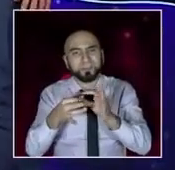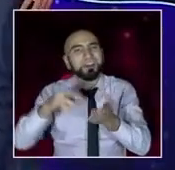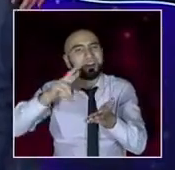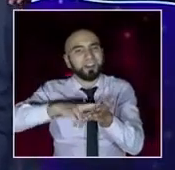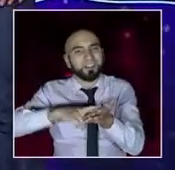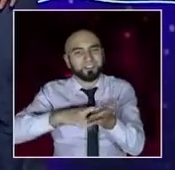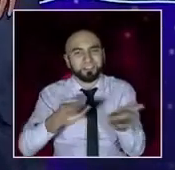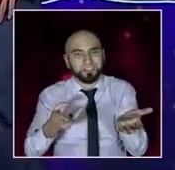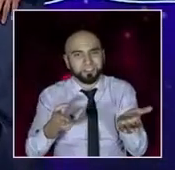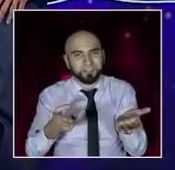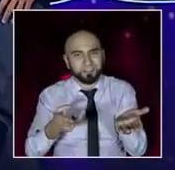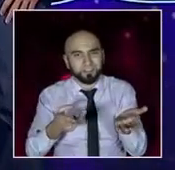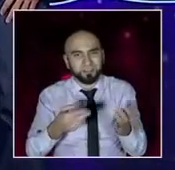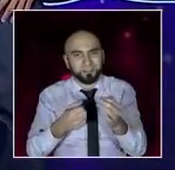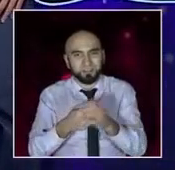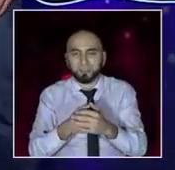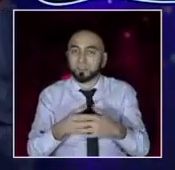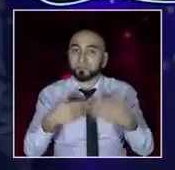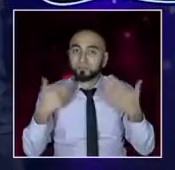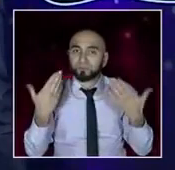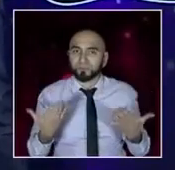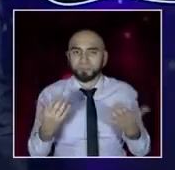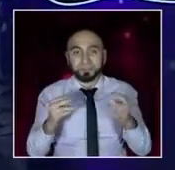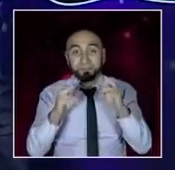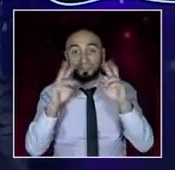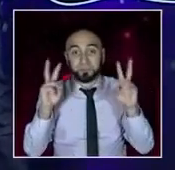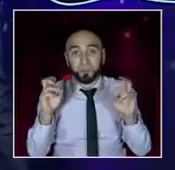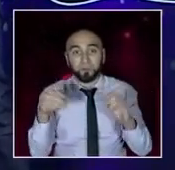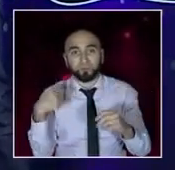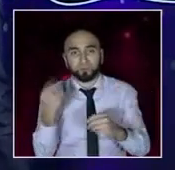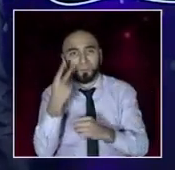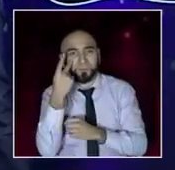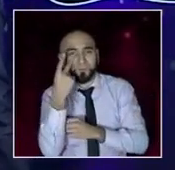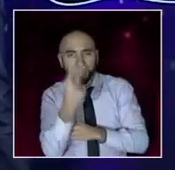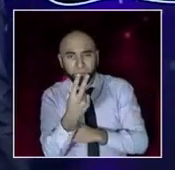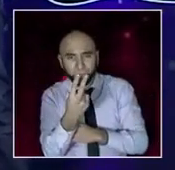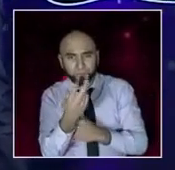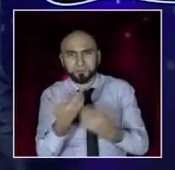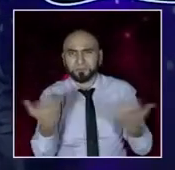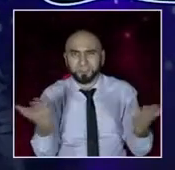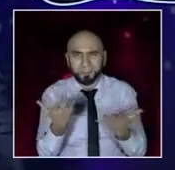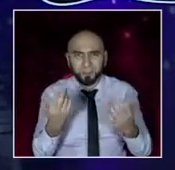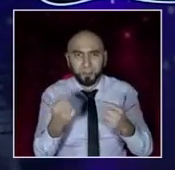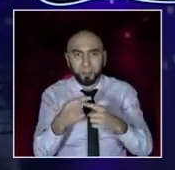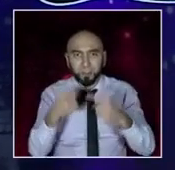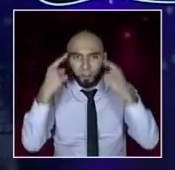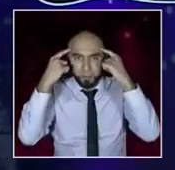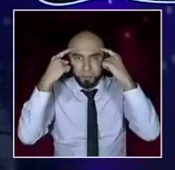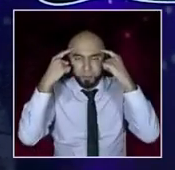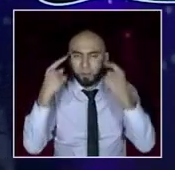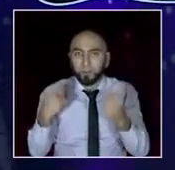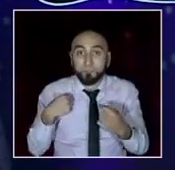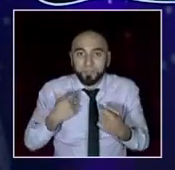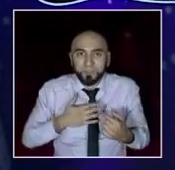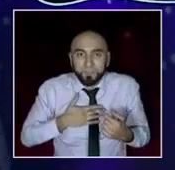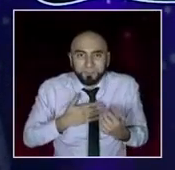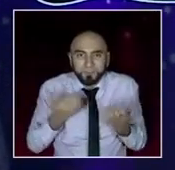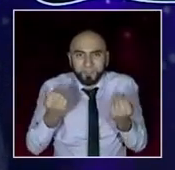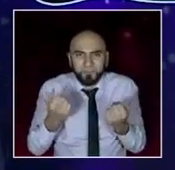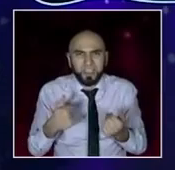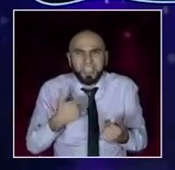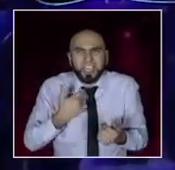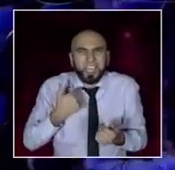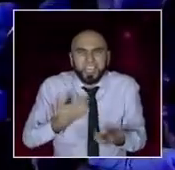una implicancia de que lo que vemos conscientemente va a ser formado por nuestras expectativas en